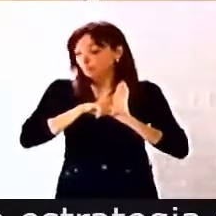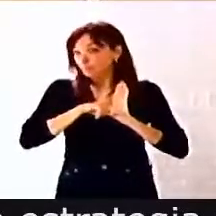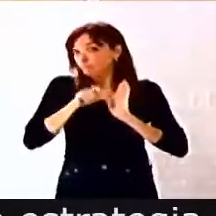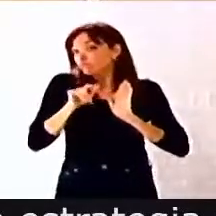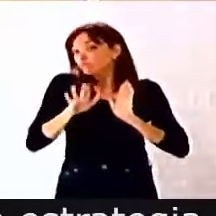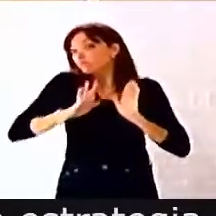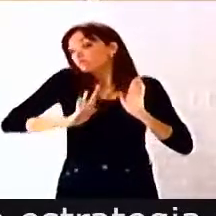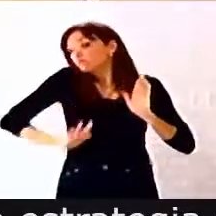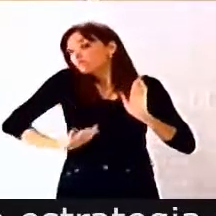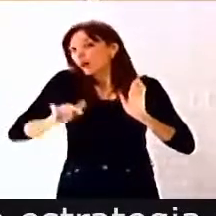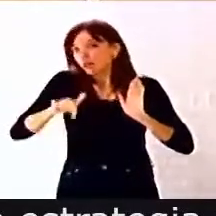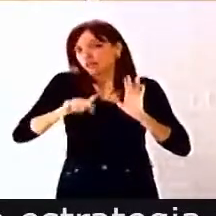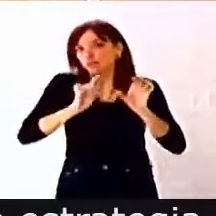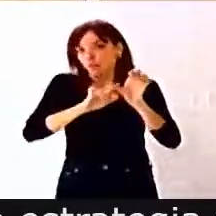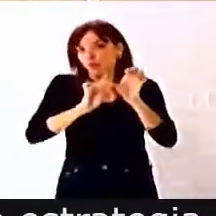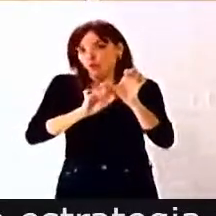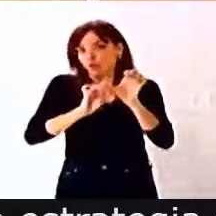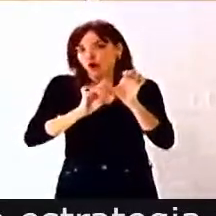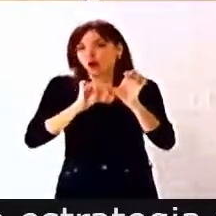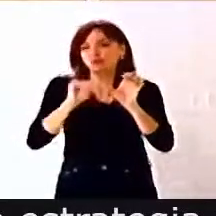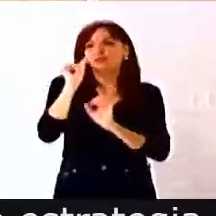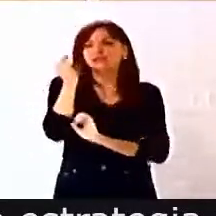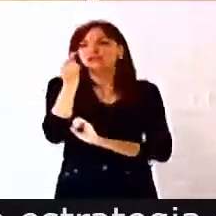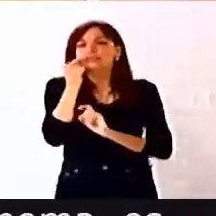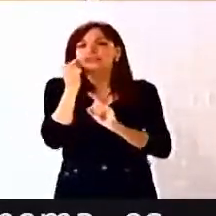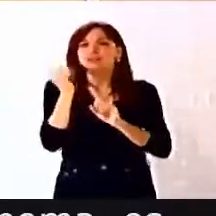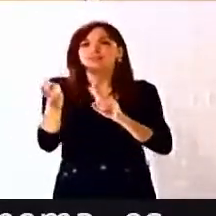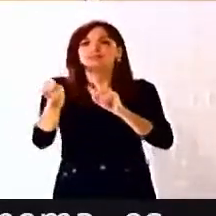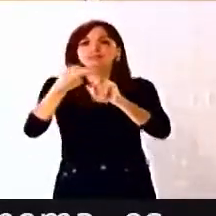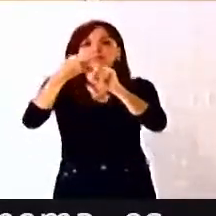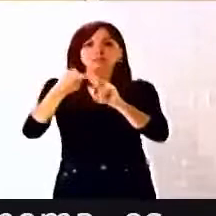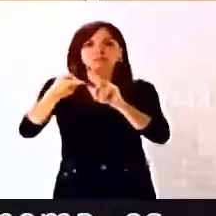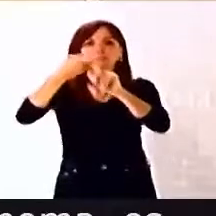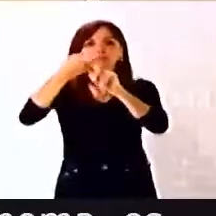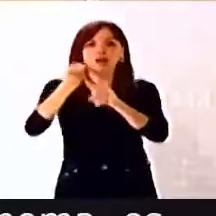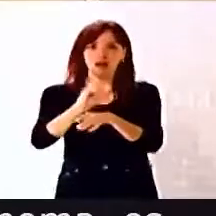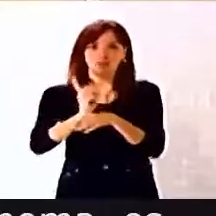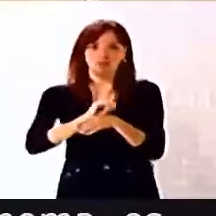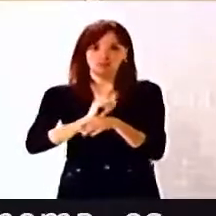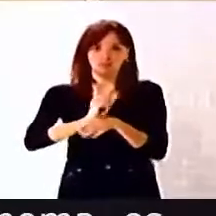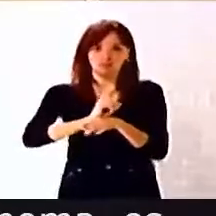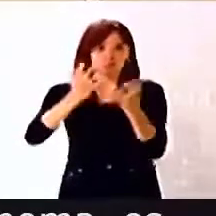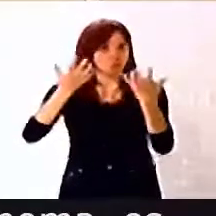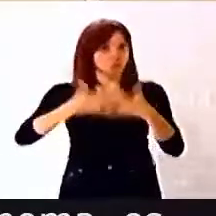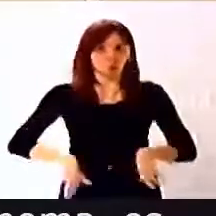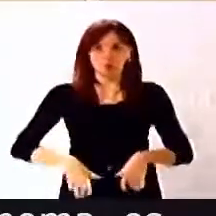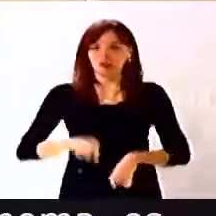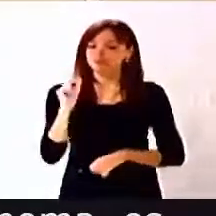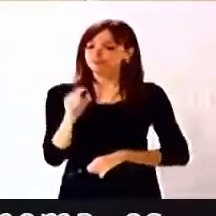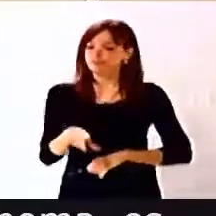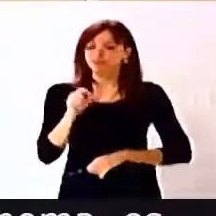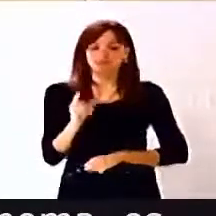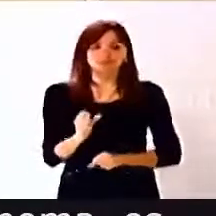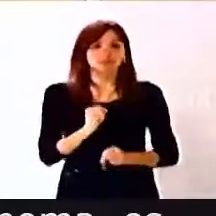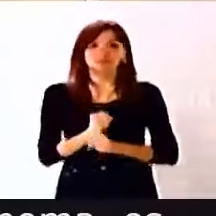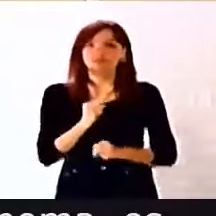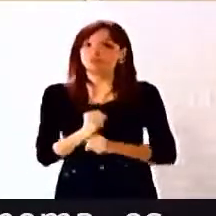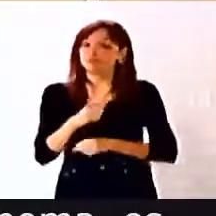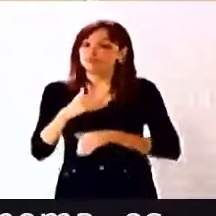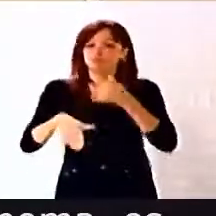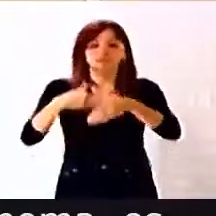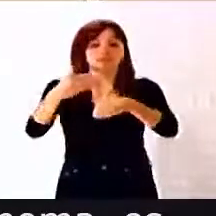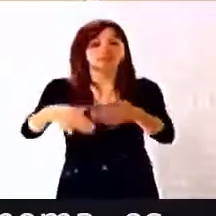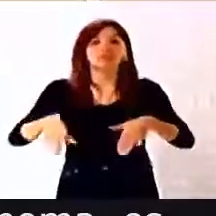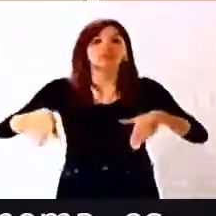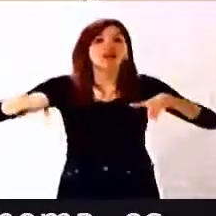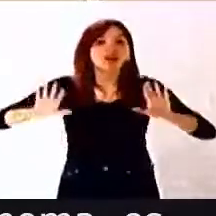comunidad autónoma, es detectar precozmente los casos positivos, y ese va a seguir siendo el trabajo, aunque los positivos